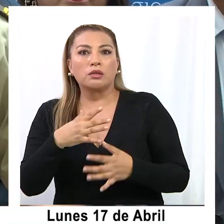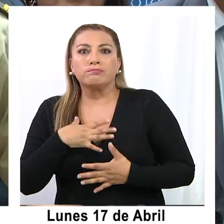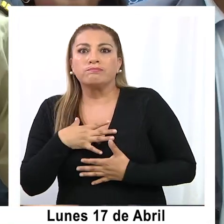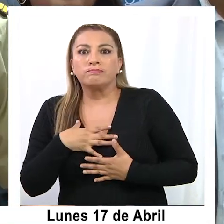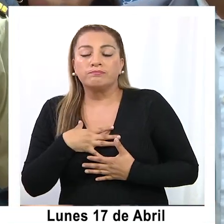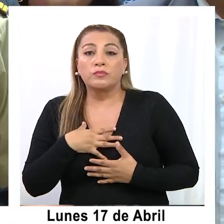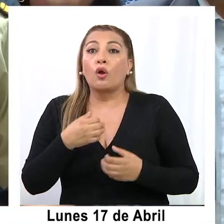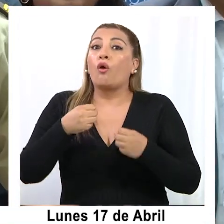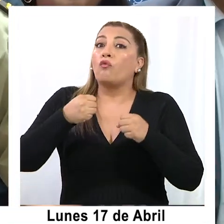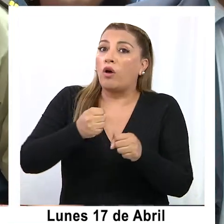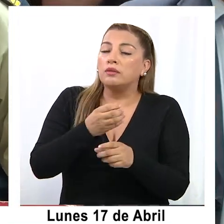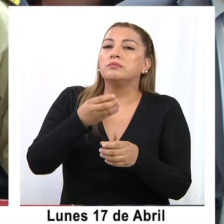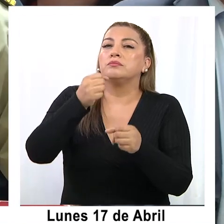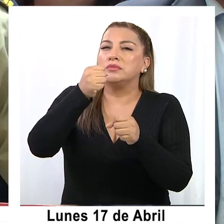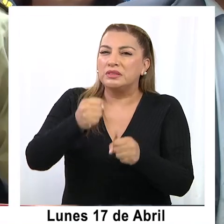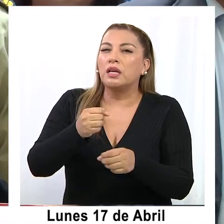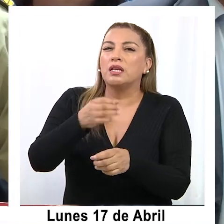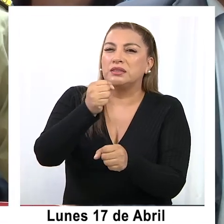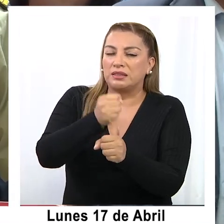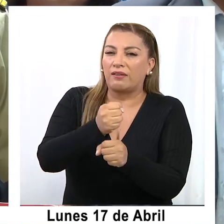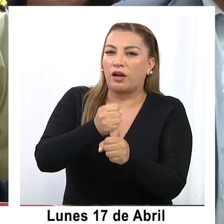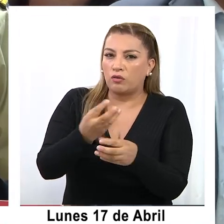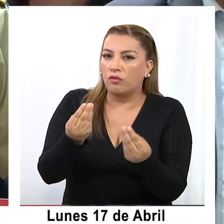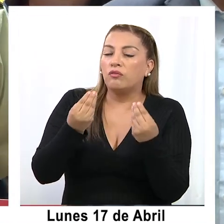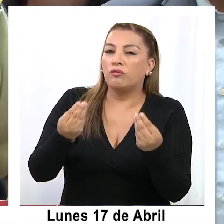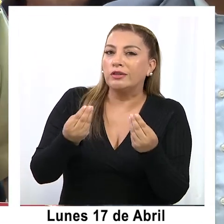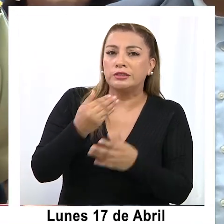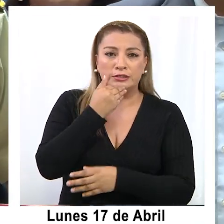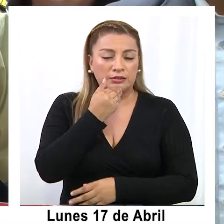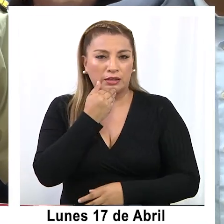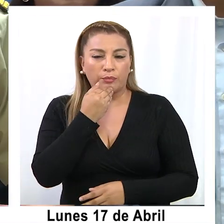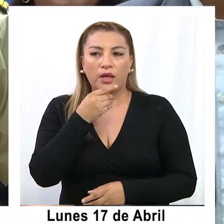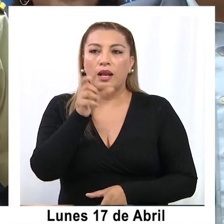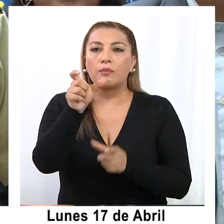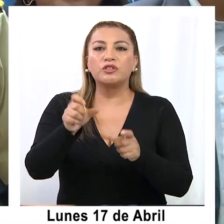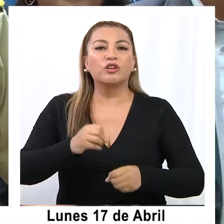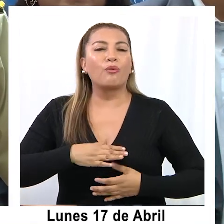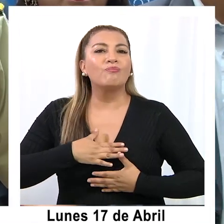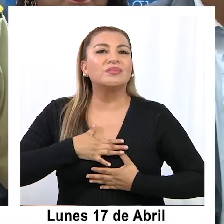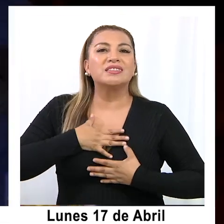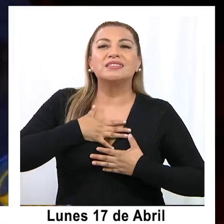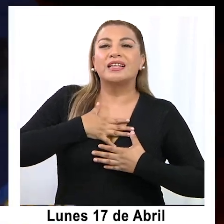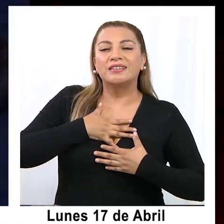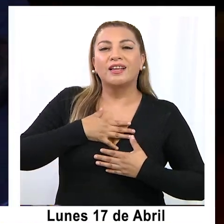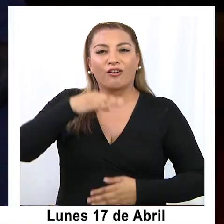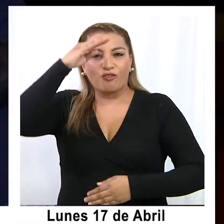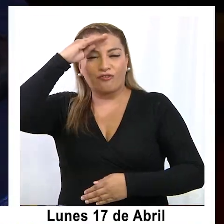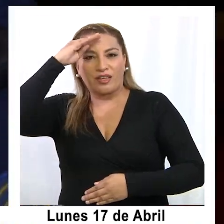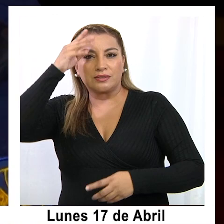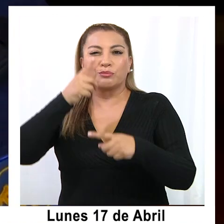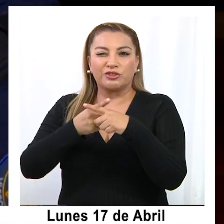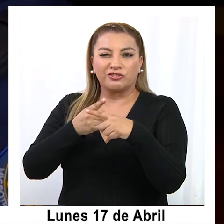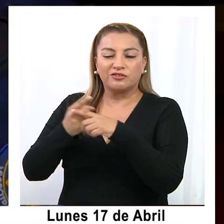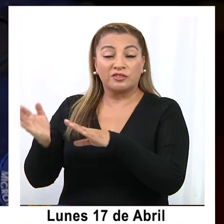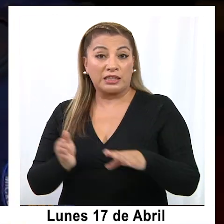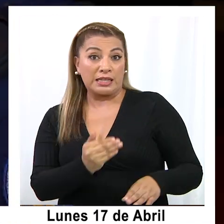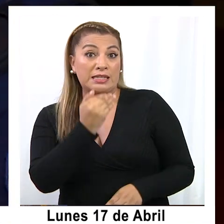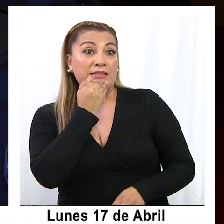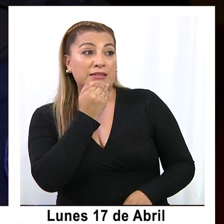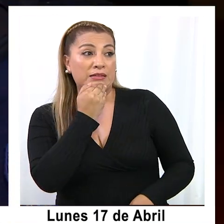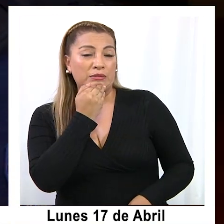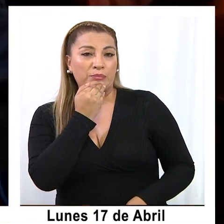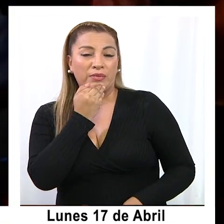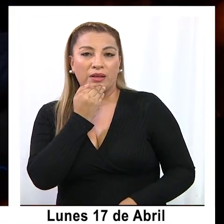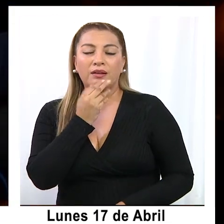buenos procedimientos y también acrecentar la sensación positiva de seguridad. Por su parte, el